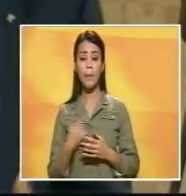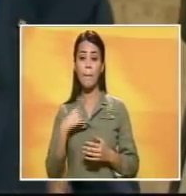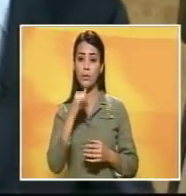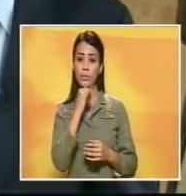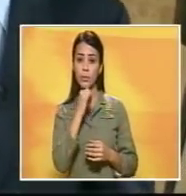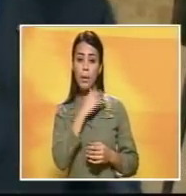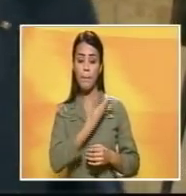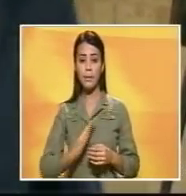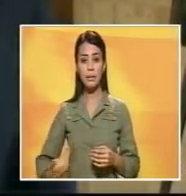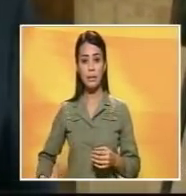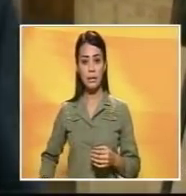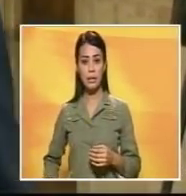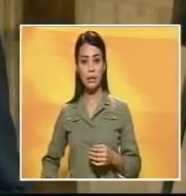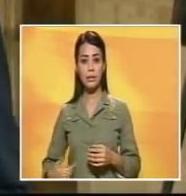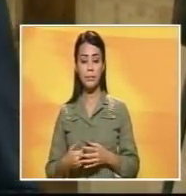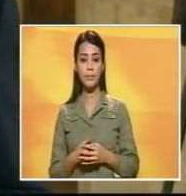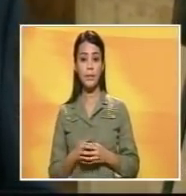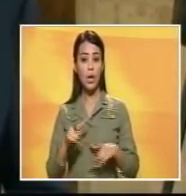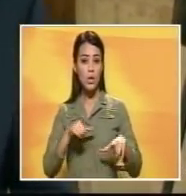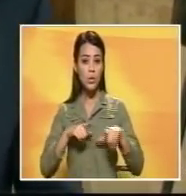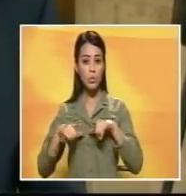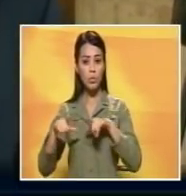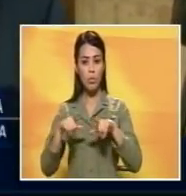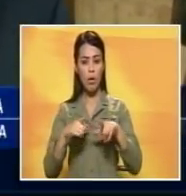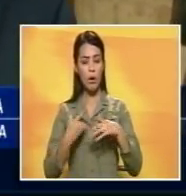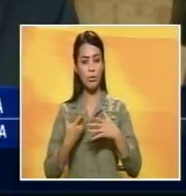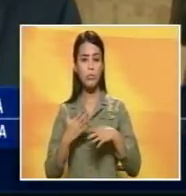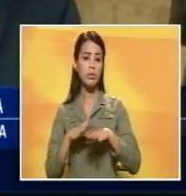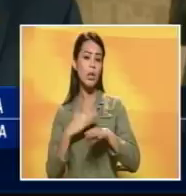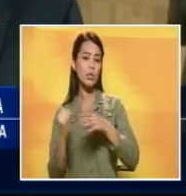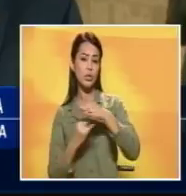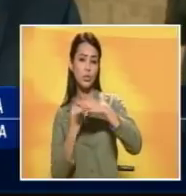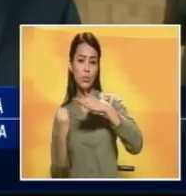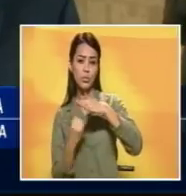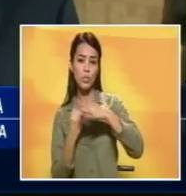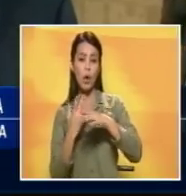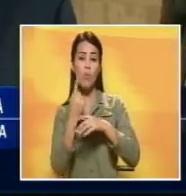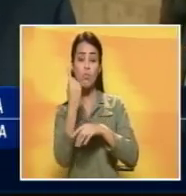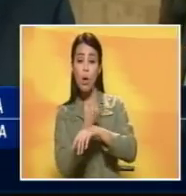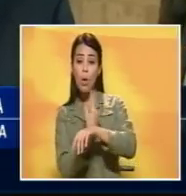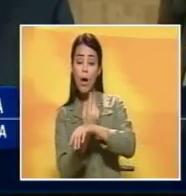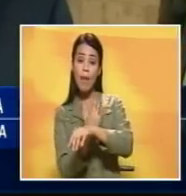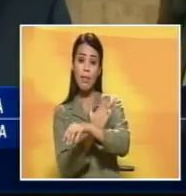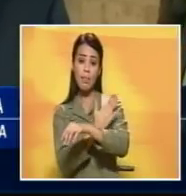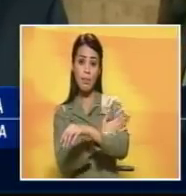expresó el presidente de la Generalitat en comparecencia institucional una hora antes de la